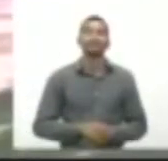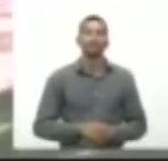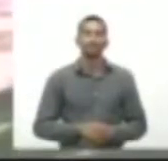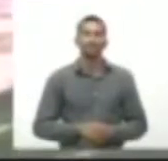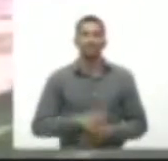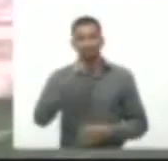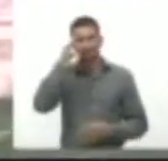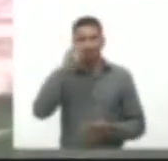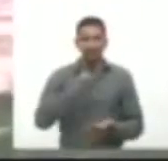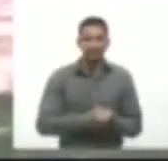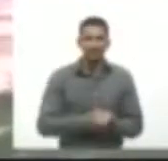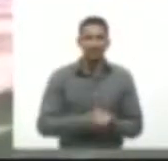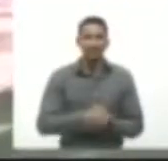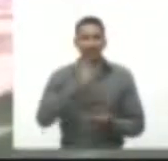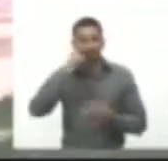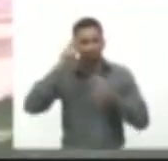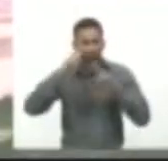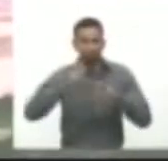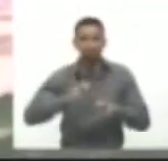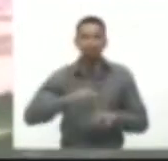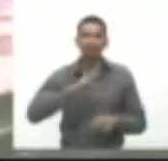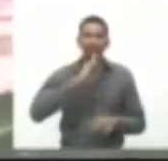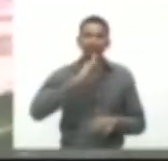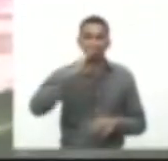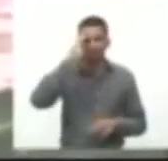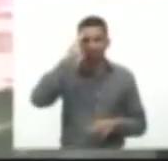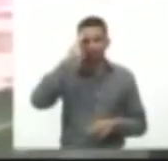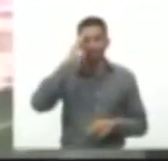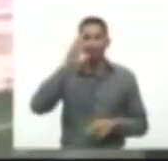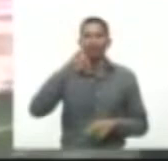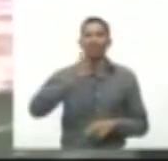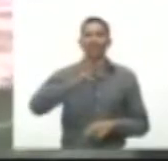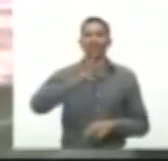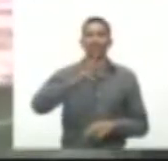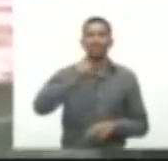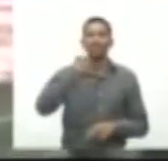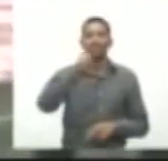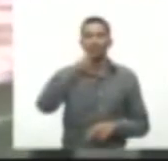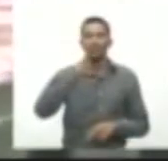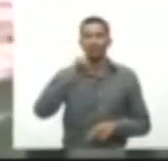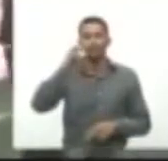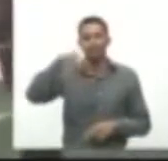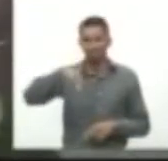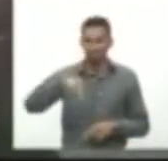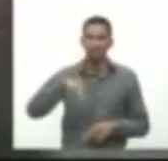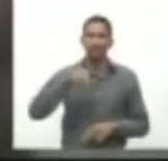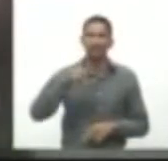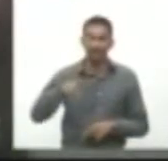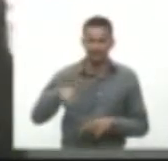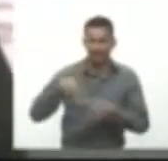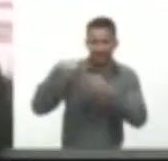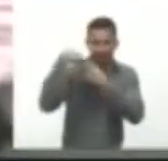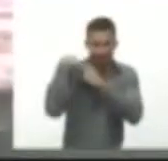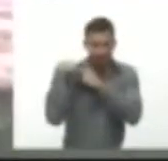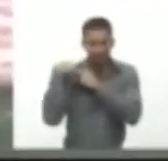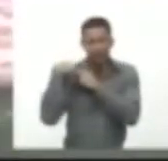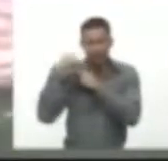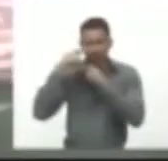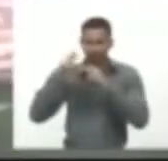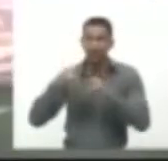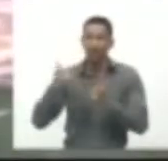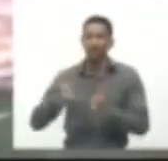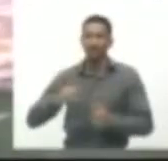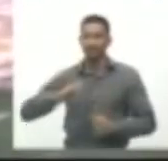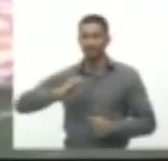ubicado por la investigación policial para que responda por este hecho. El CTI, en un proceso